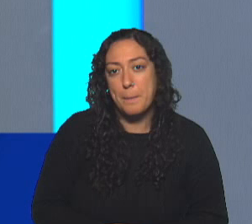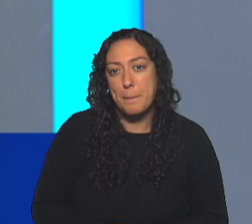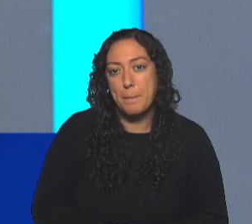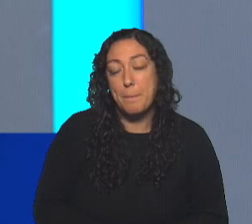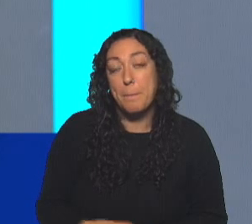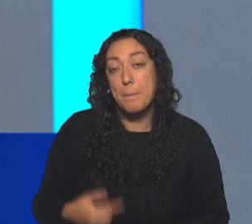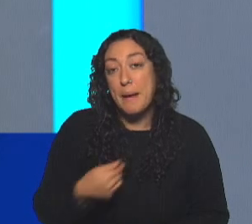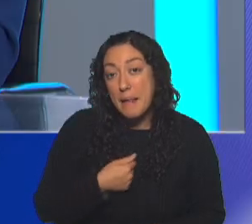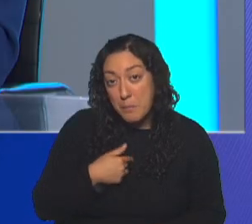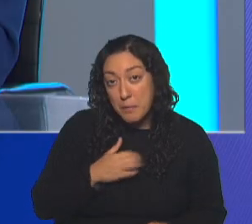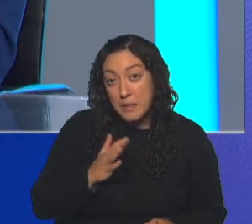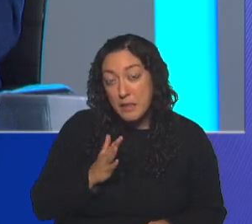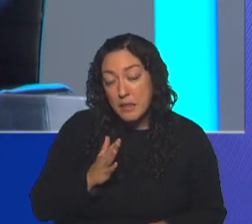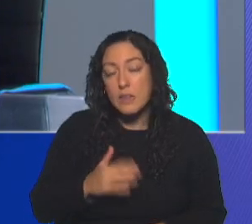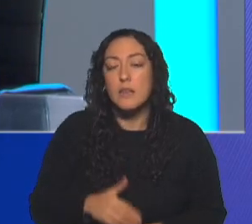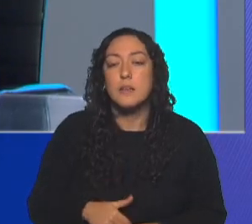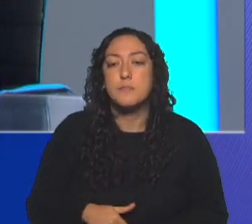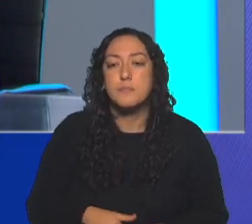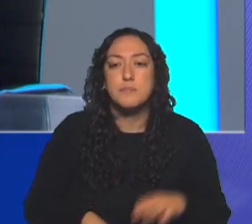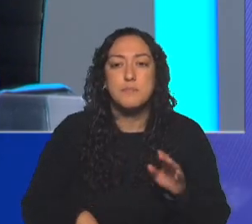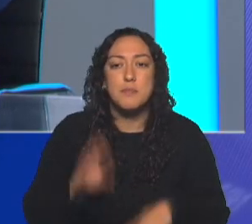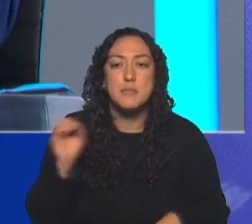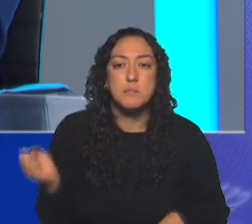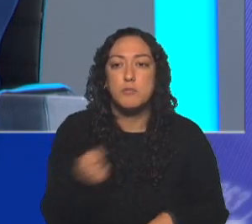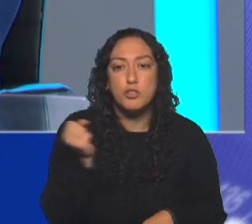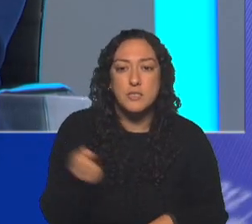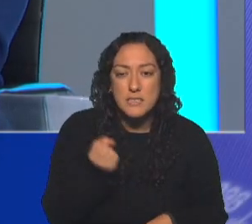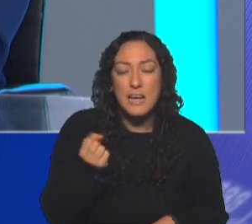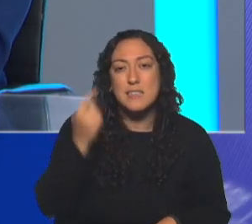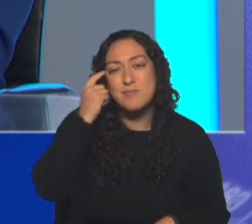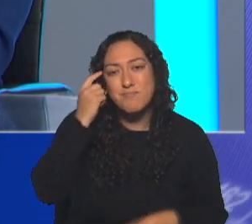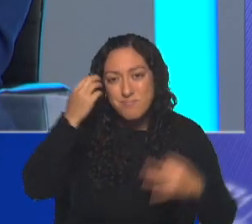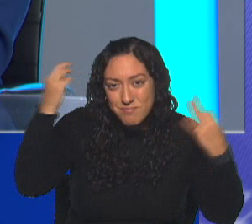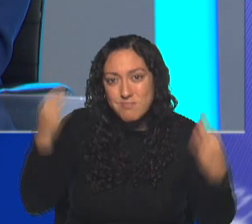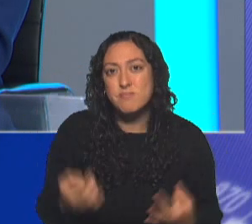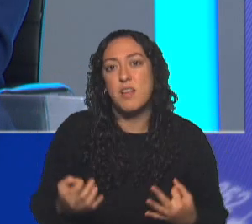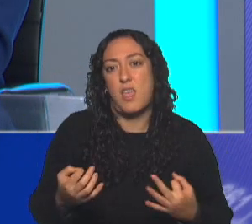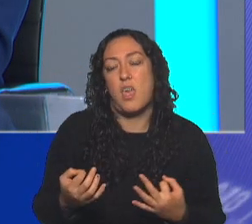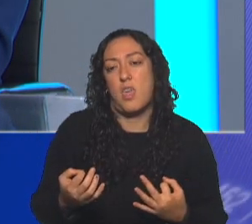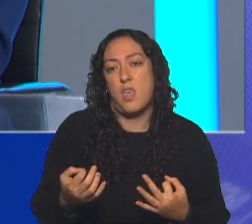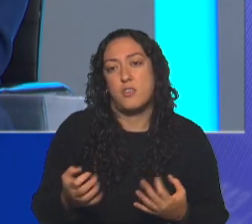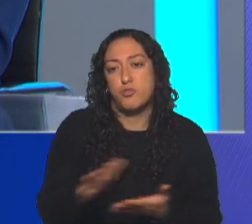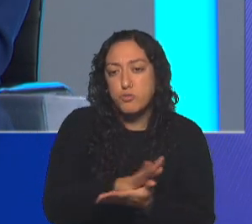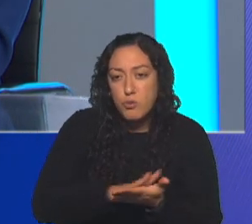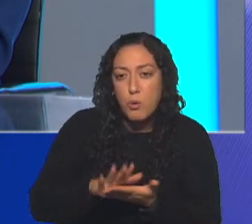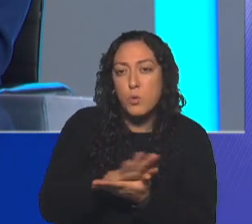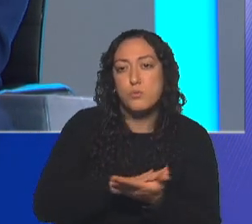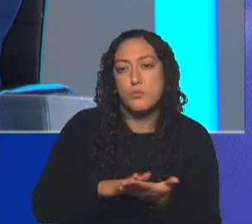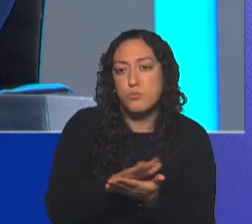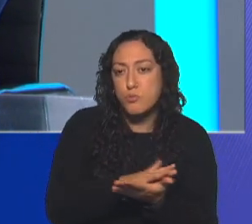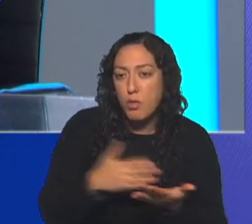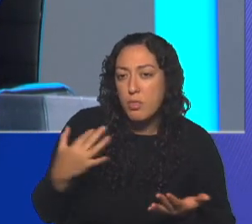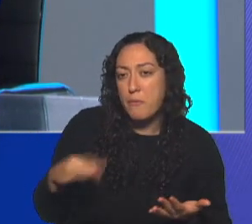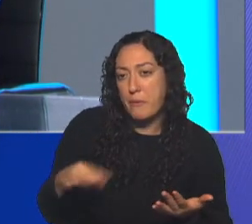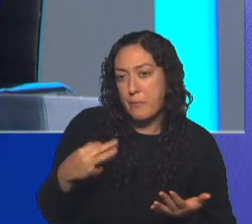tiene que primar, acá lo racional es que haya una solución y que se dé